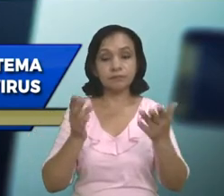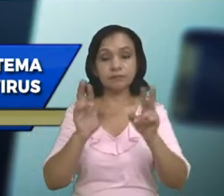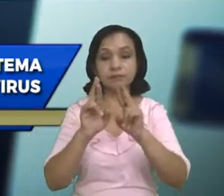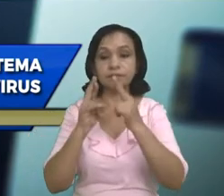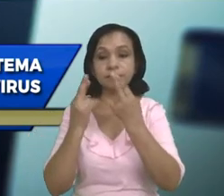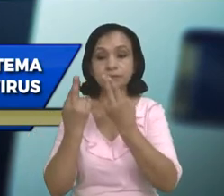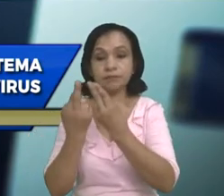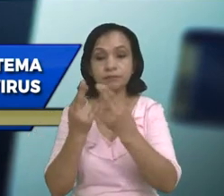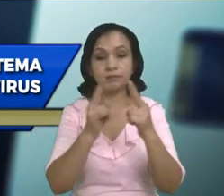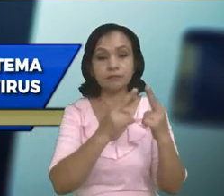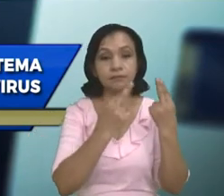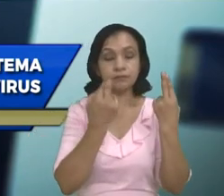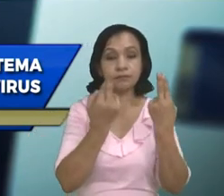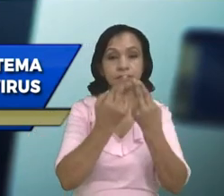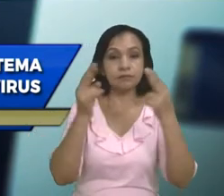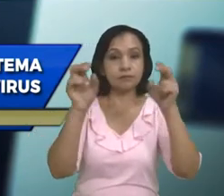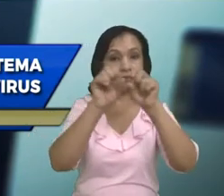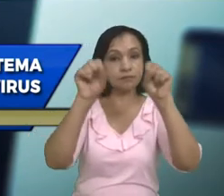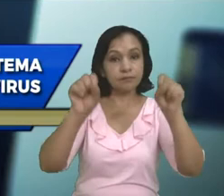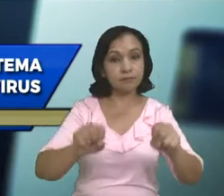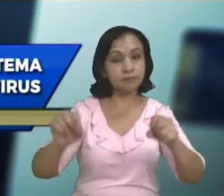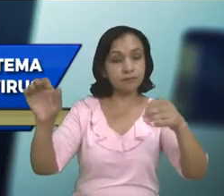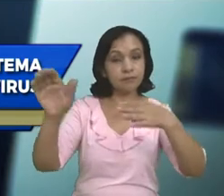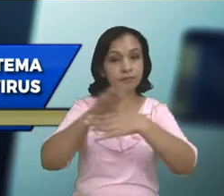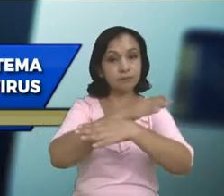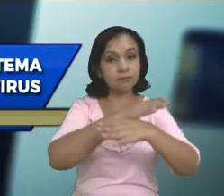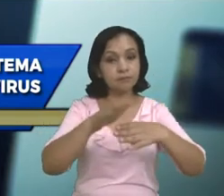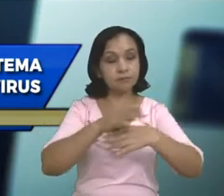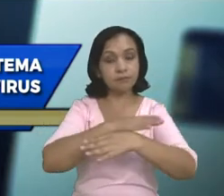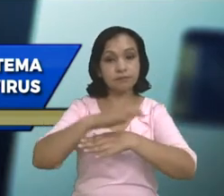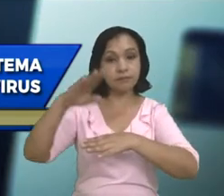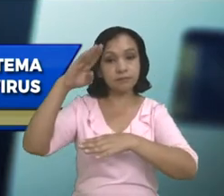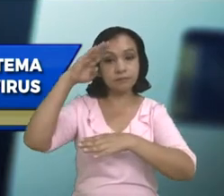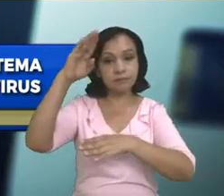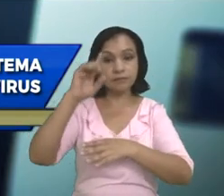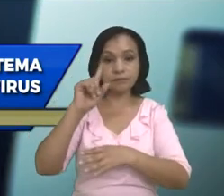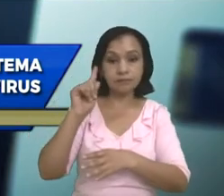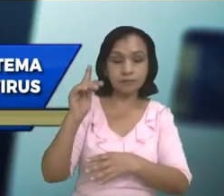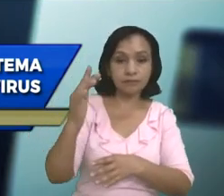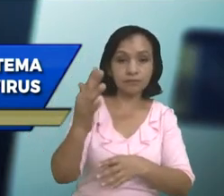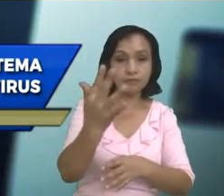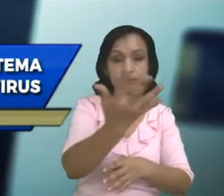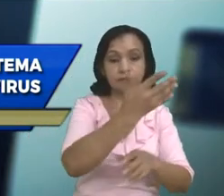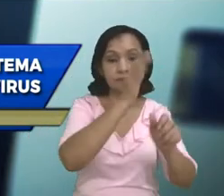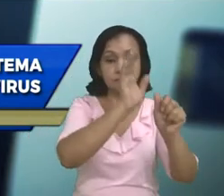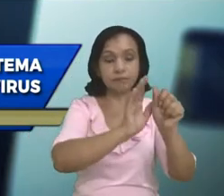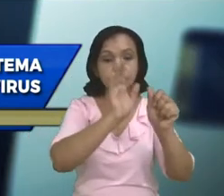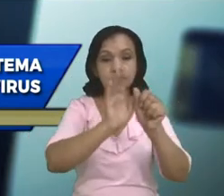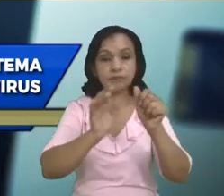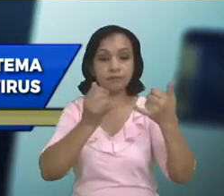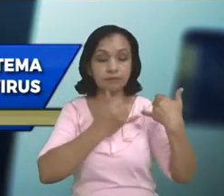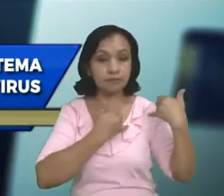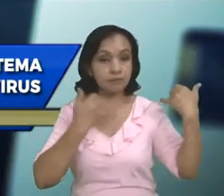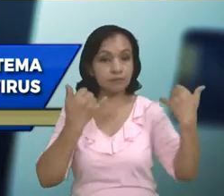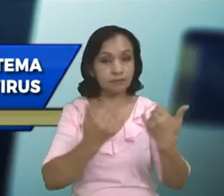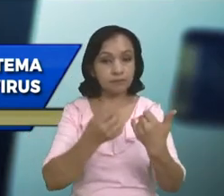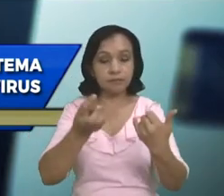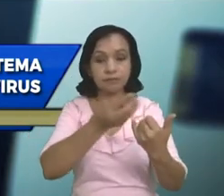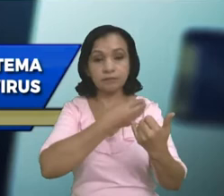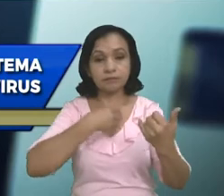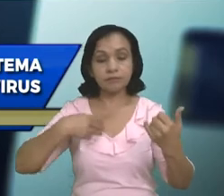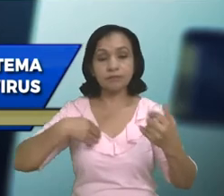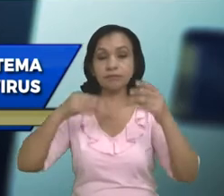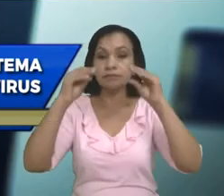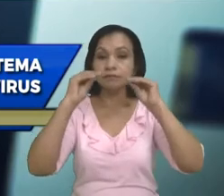de capacitaciones con las distintos de toda la red del país de cada una de las instituciones el ministerio de educación